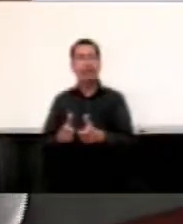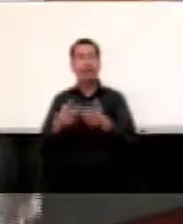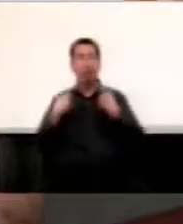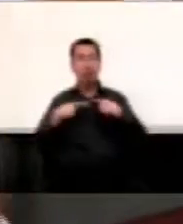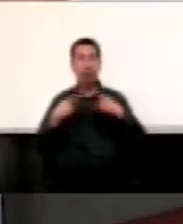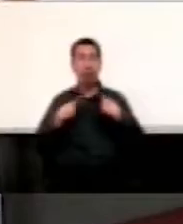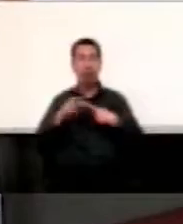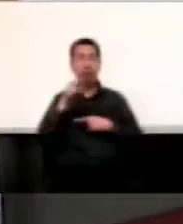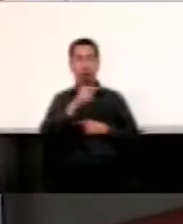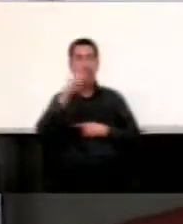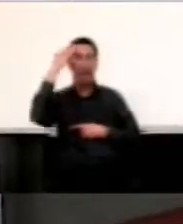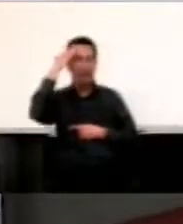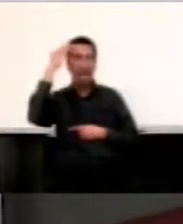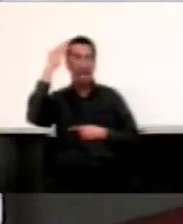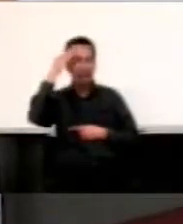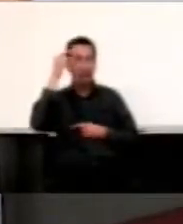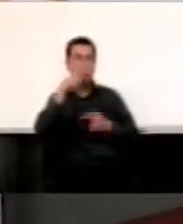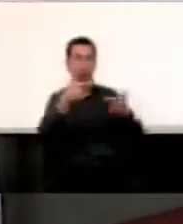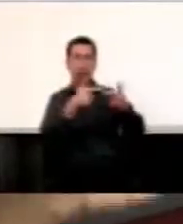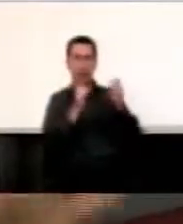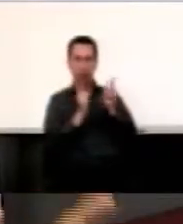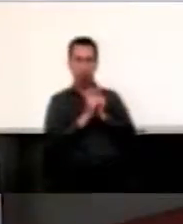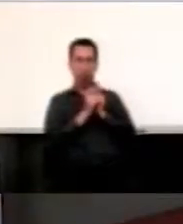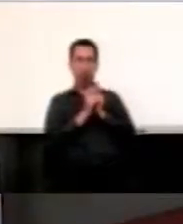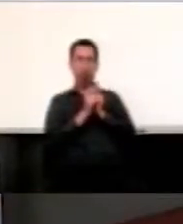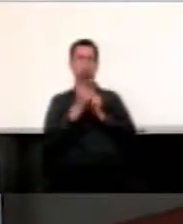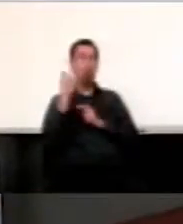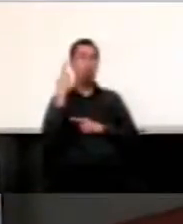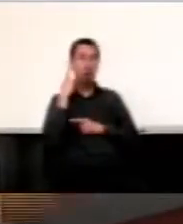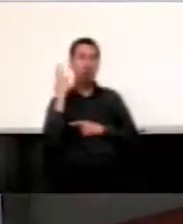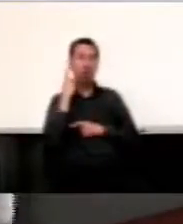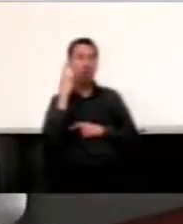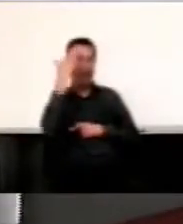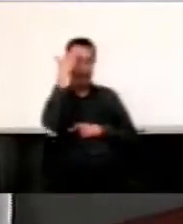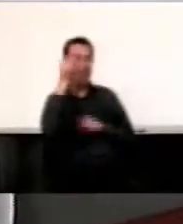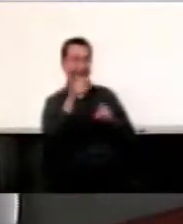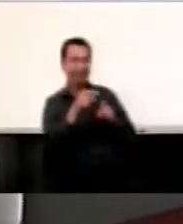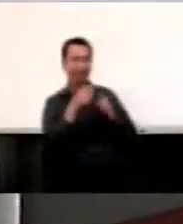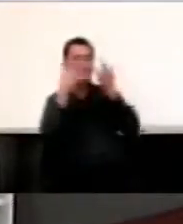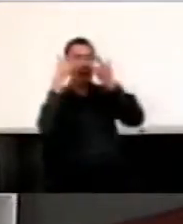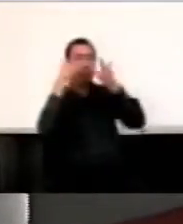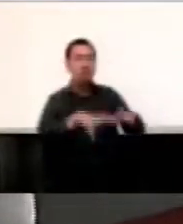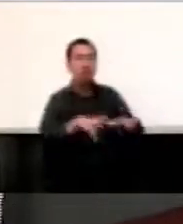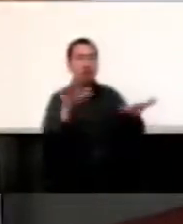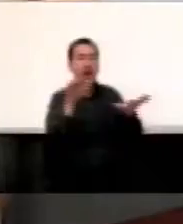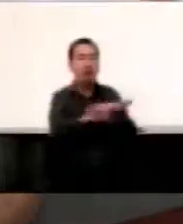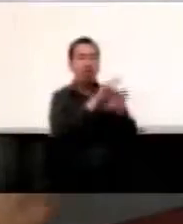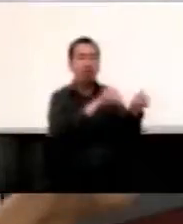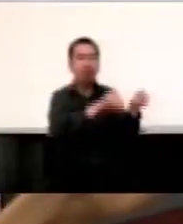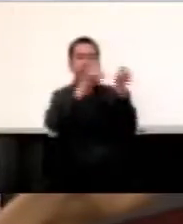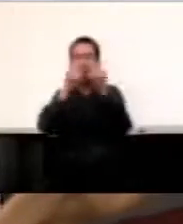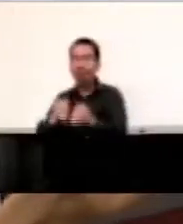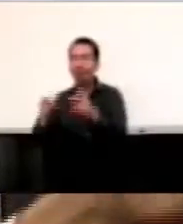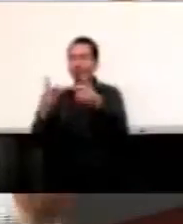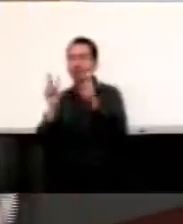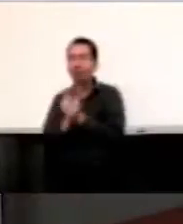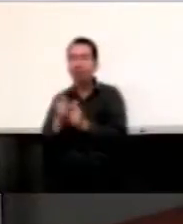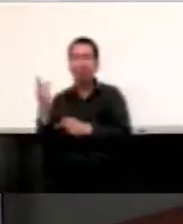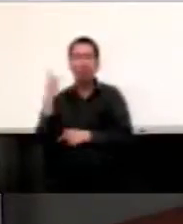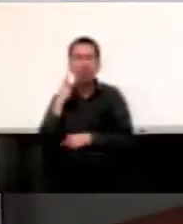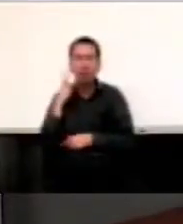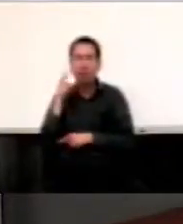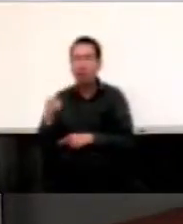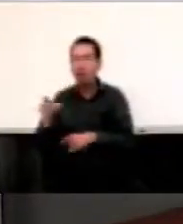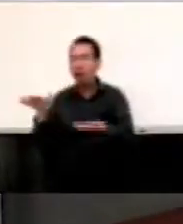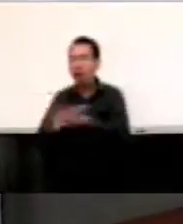de un partido a otro sin importar la ideología, ¿no? Parece que como si cambiaran de chip, de pronto hoy traen una ideología de izquierda y